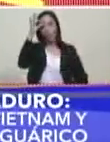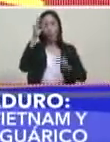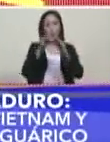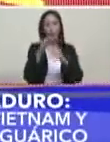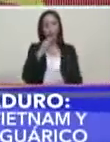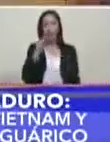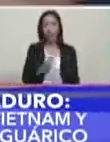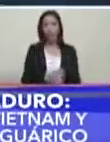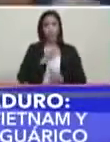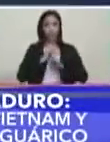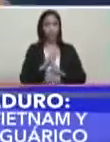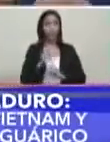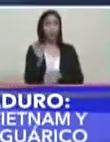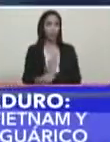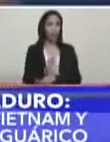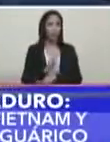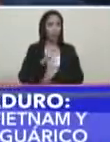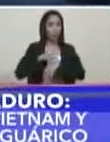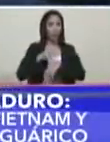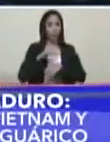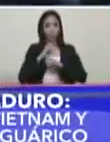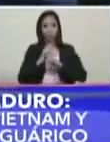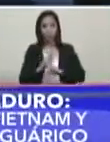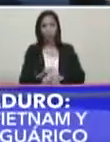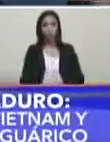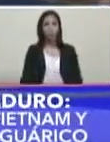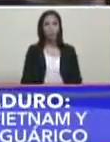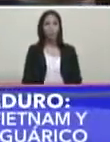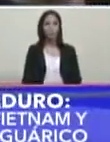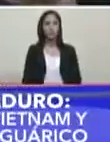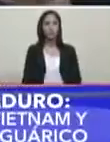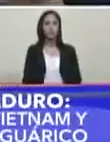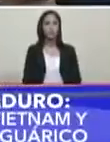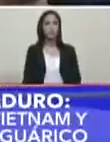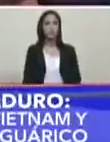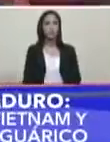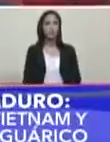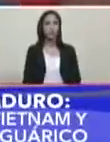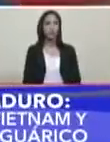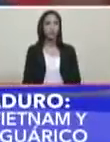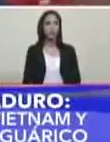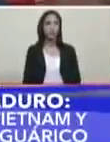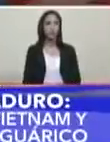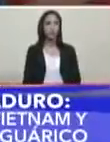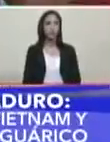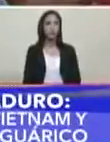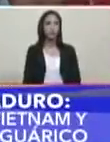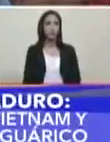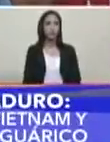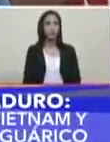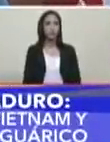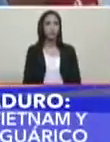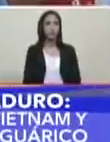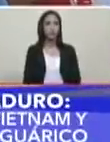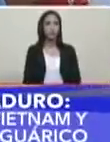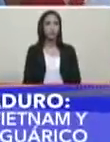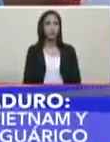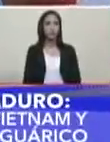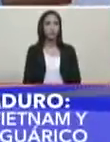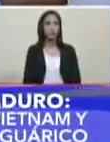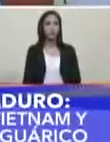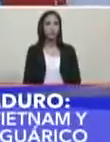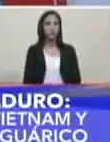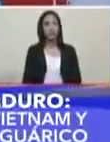respuesta oportuna en el momento preciso. Estamos del lado correcto de la historia. Y llamo a todos